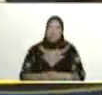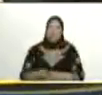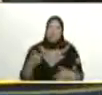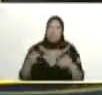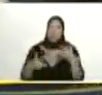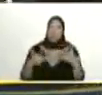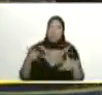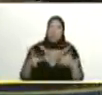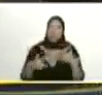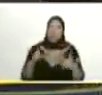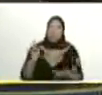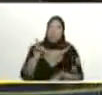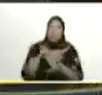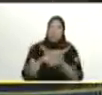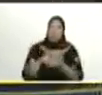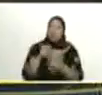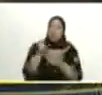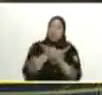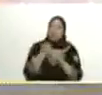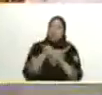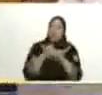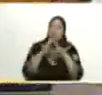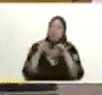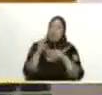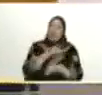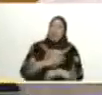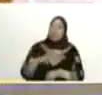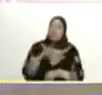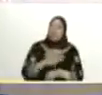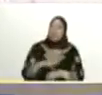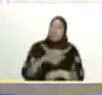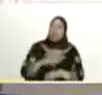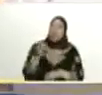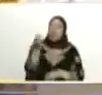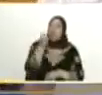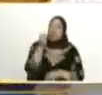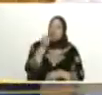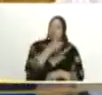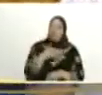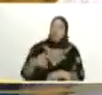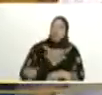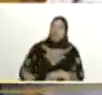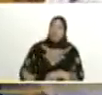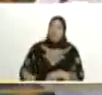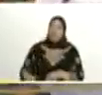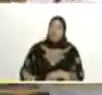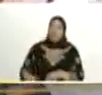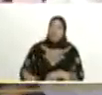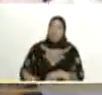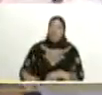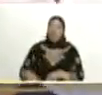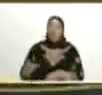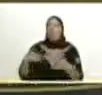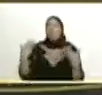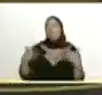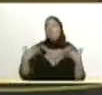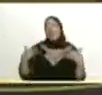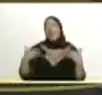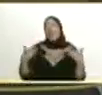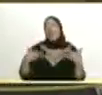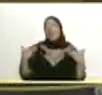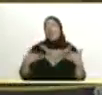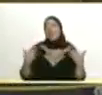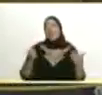Somos Venezuela, la banca pública, todas las misiones de alimentación, presidente. Bueno, estamos muy contentos y una